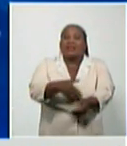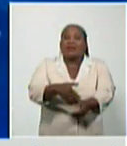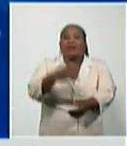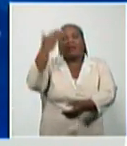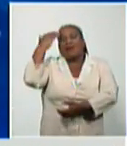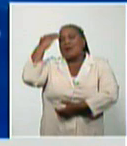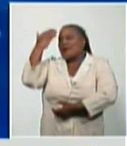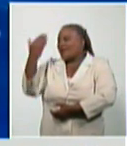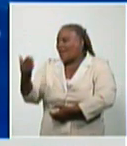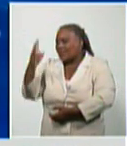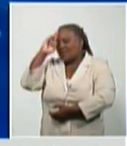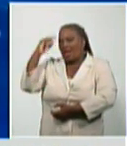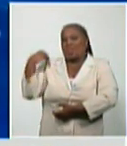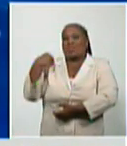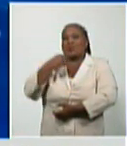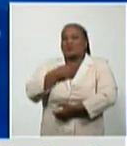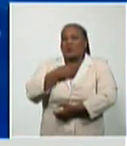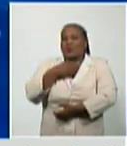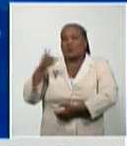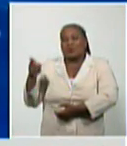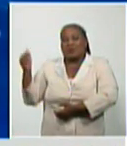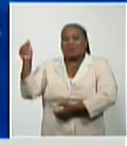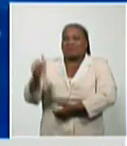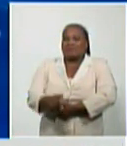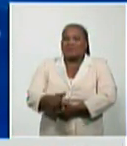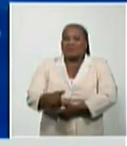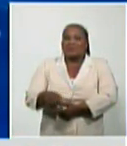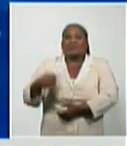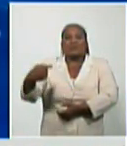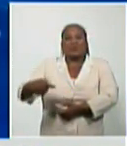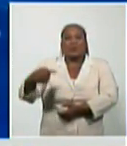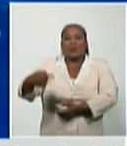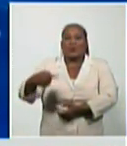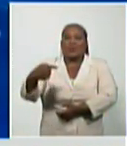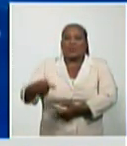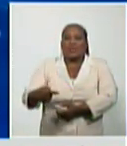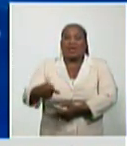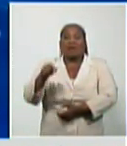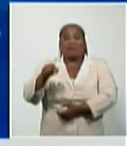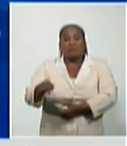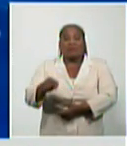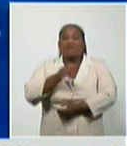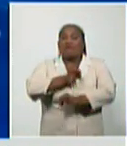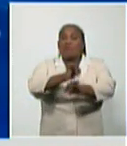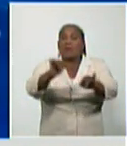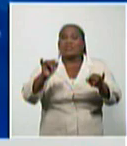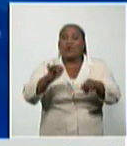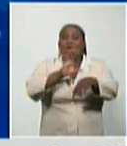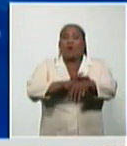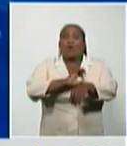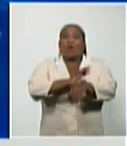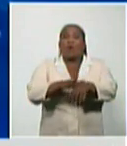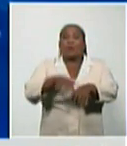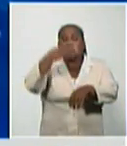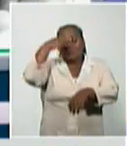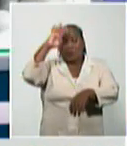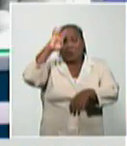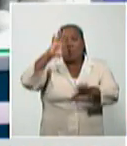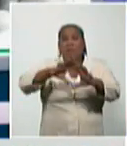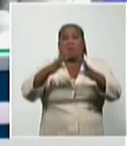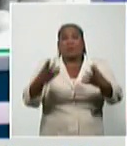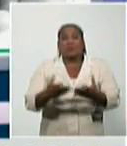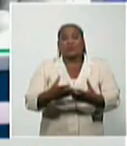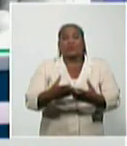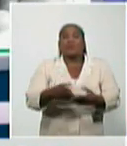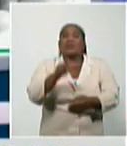su presencia hoy aquí, el parte habitual sobre el comportamiento de la COVID-19 en Cuba y el resto del mundo, y a usted agradecerle,